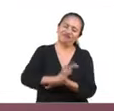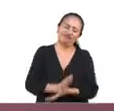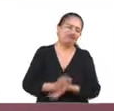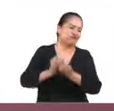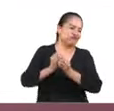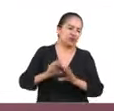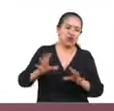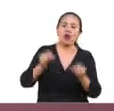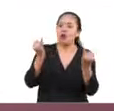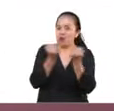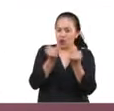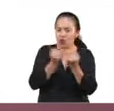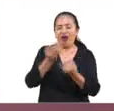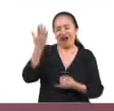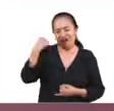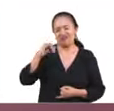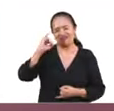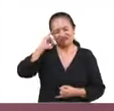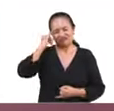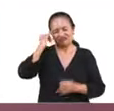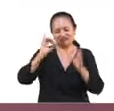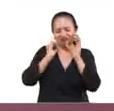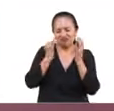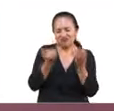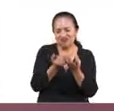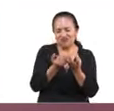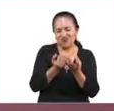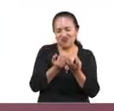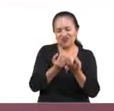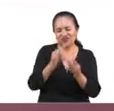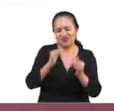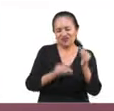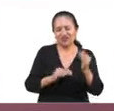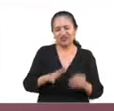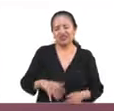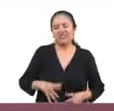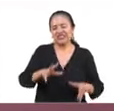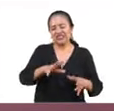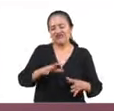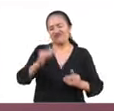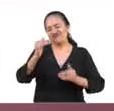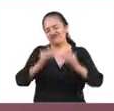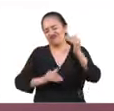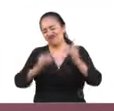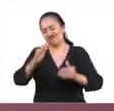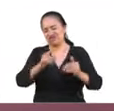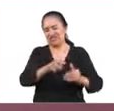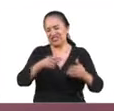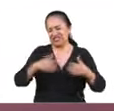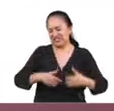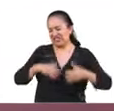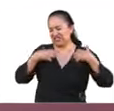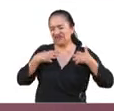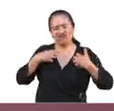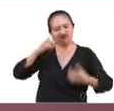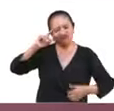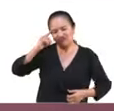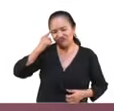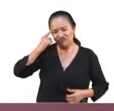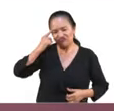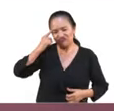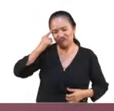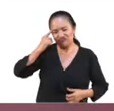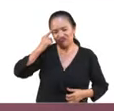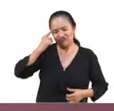en nuestros pueblos originarios. La desigualdad genera rabia, pero déjenme decirles que una rabia sin un